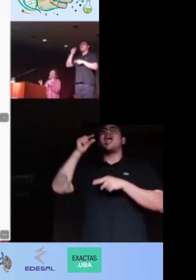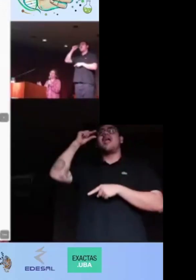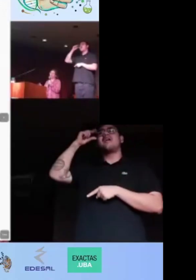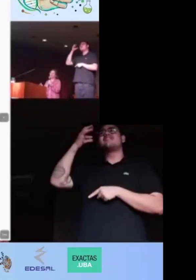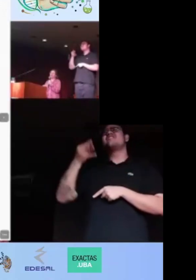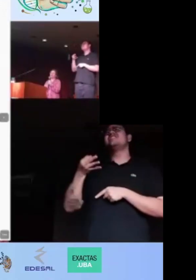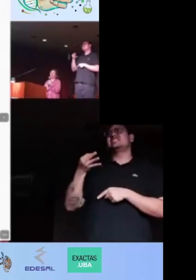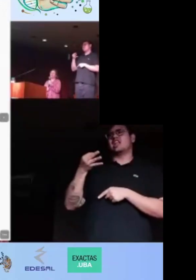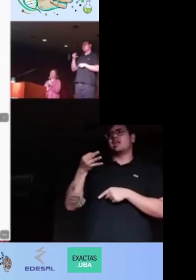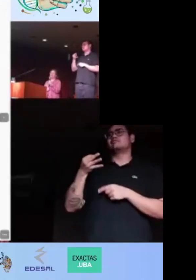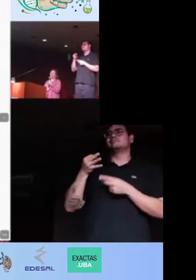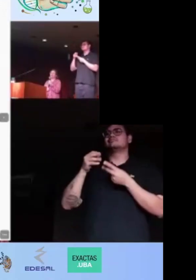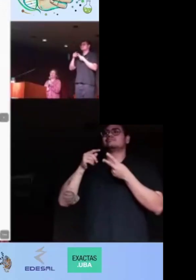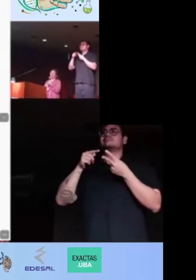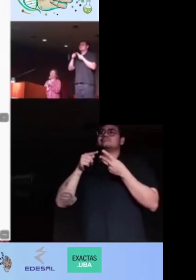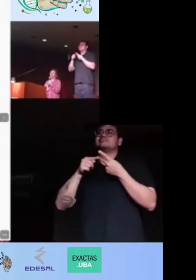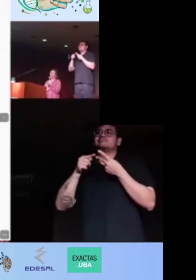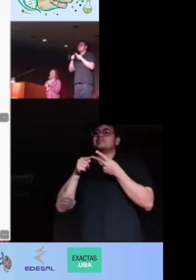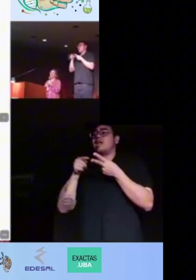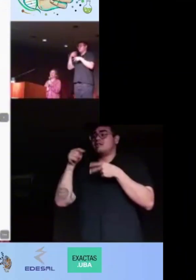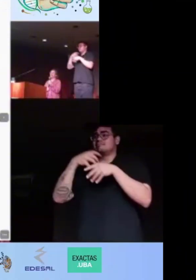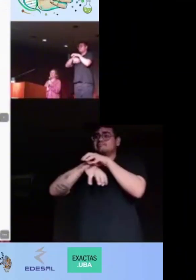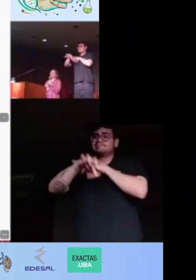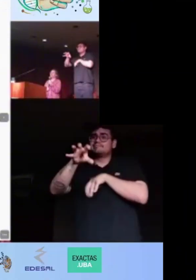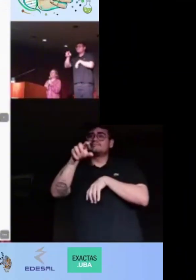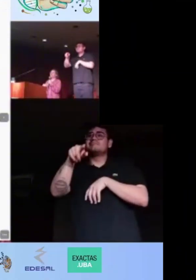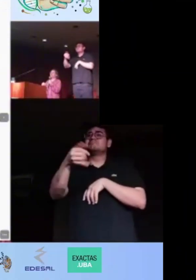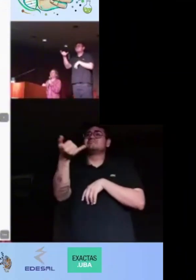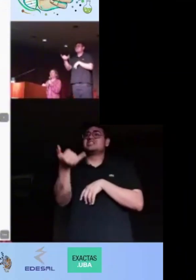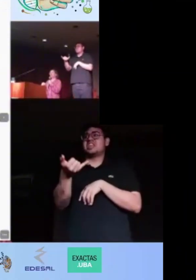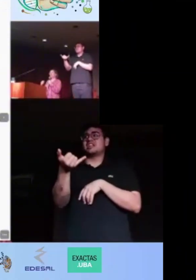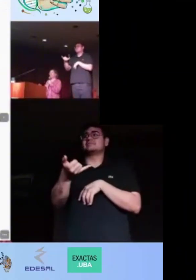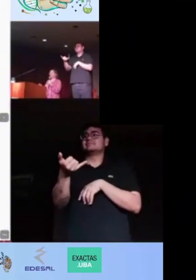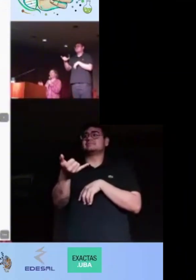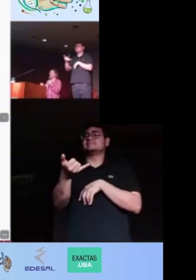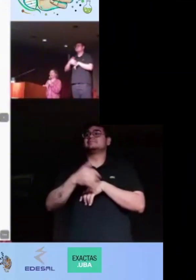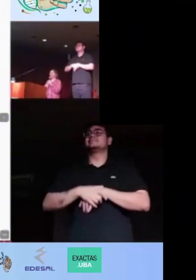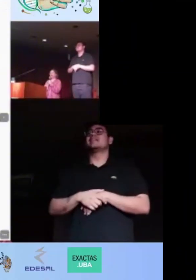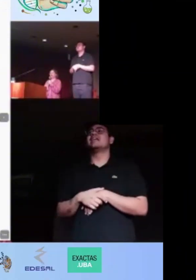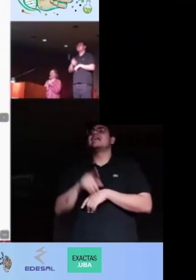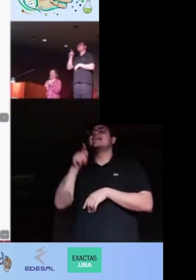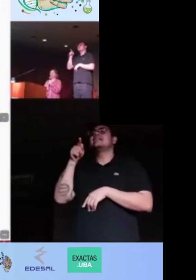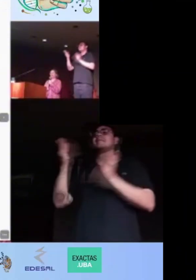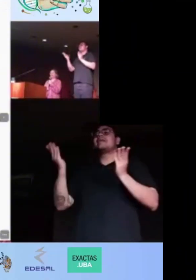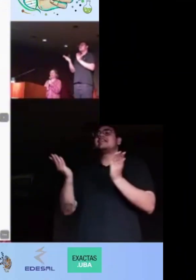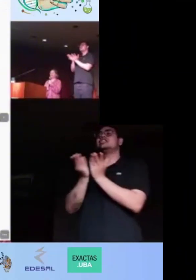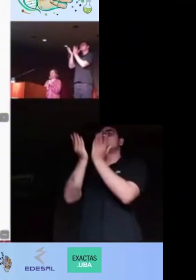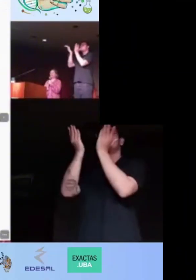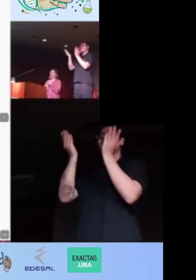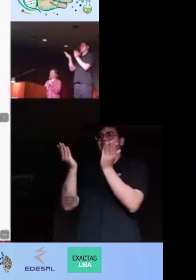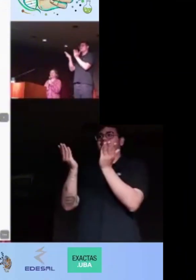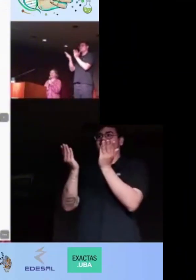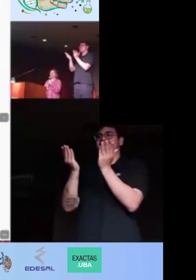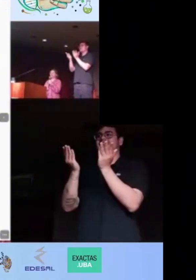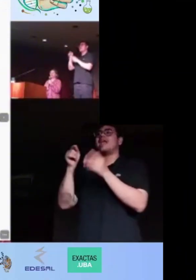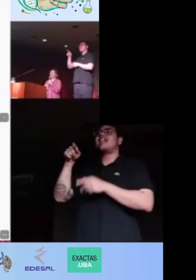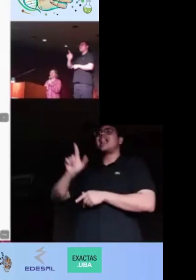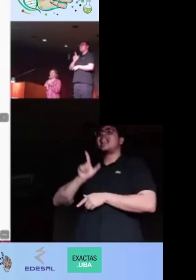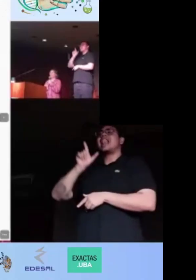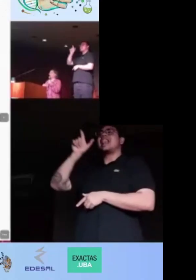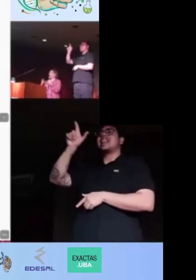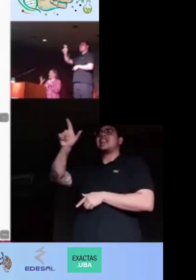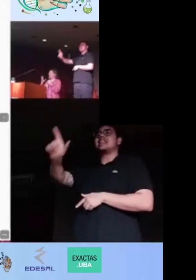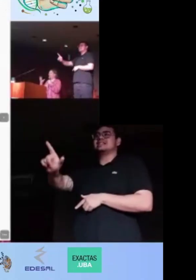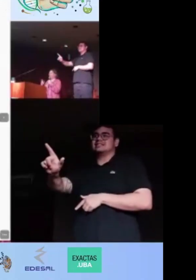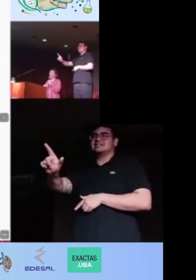departamento de física, esta universidad tiene departamento de física, y estudiantes de la licenciatura en física. eh,